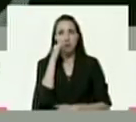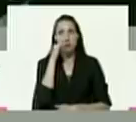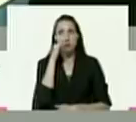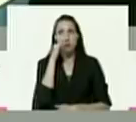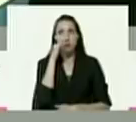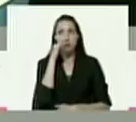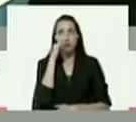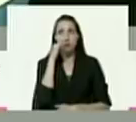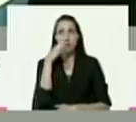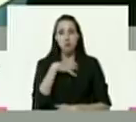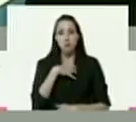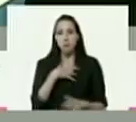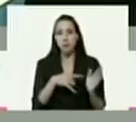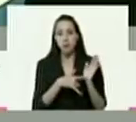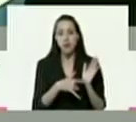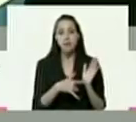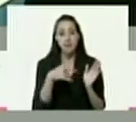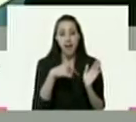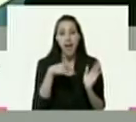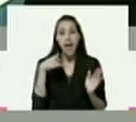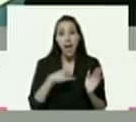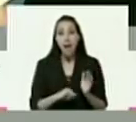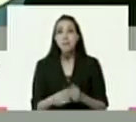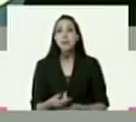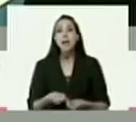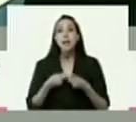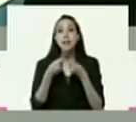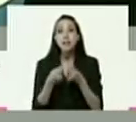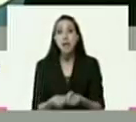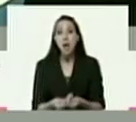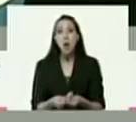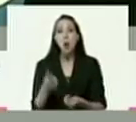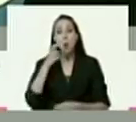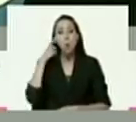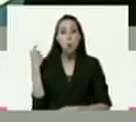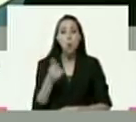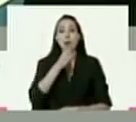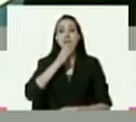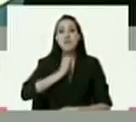se los enseñe, donde le hemos entregado a la opinión pública